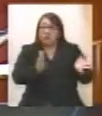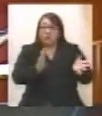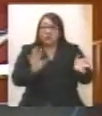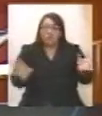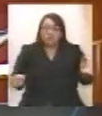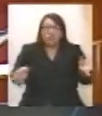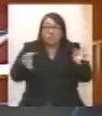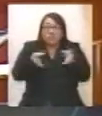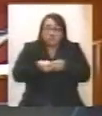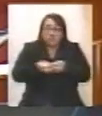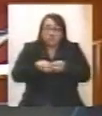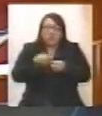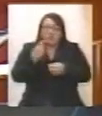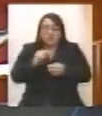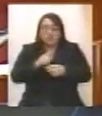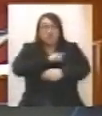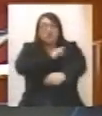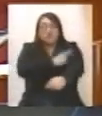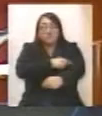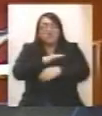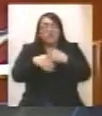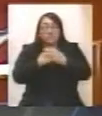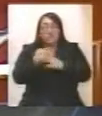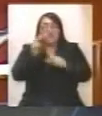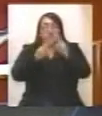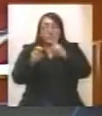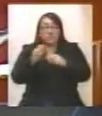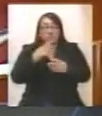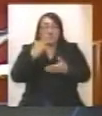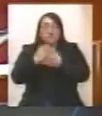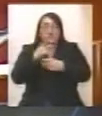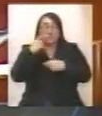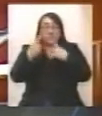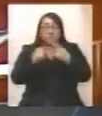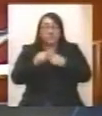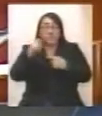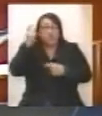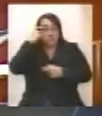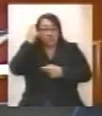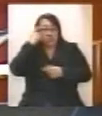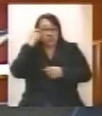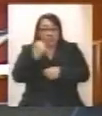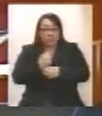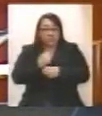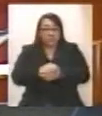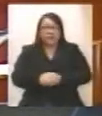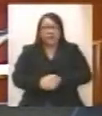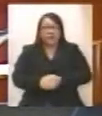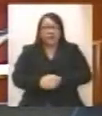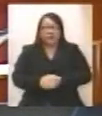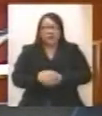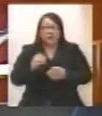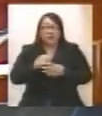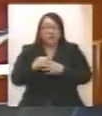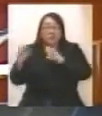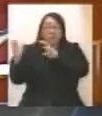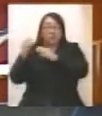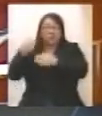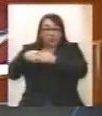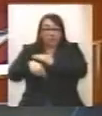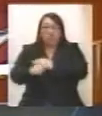Repito, para reforzar la investigación criminal y la inteligencia operativa, en octubre